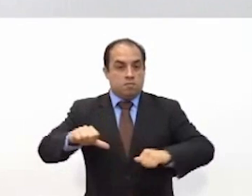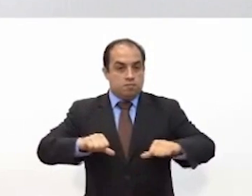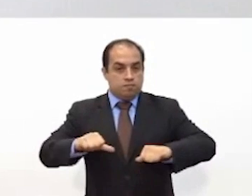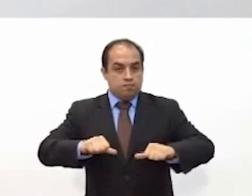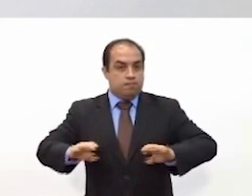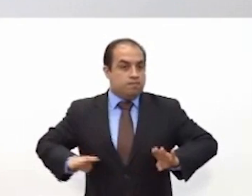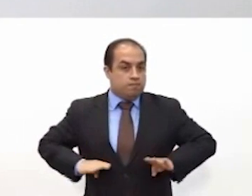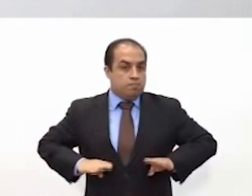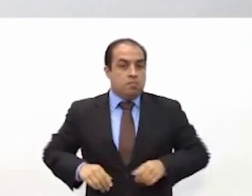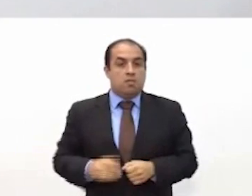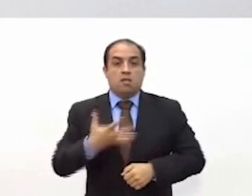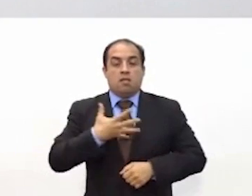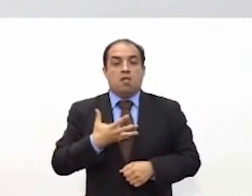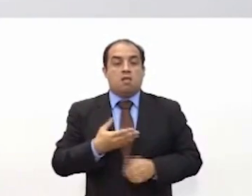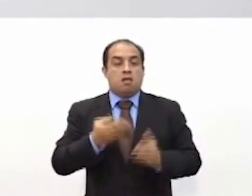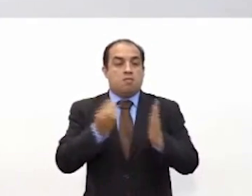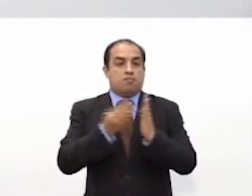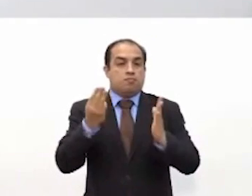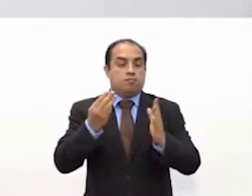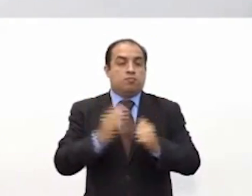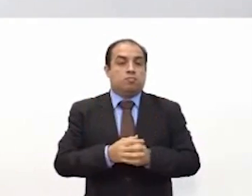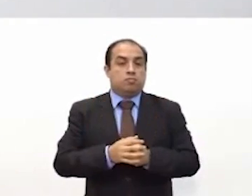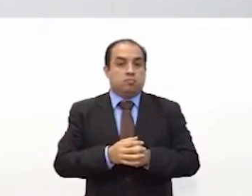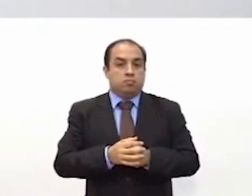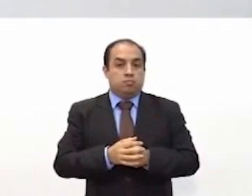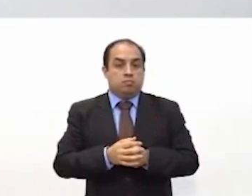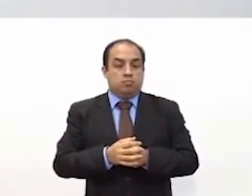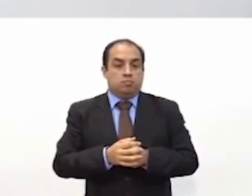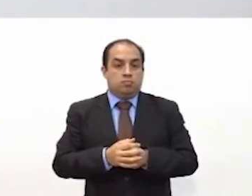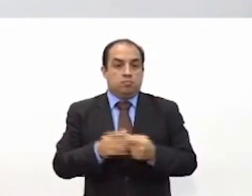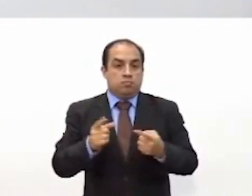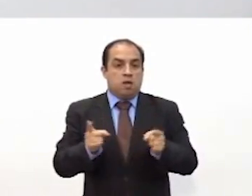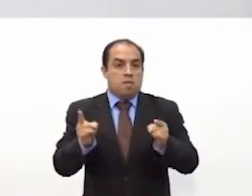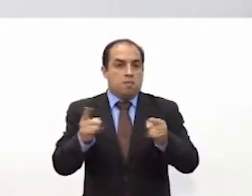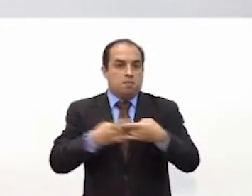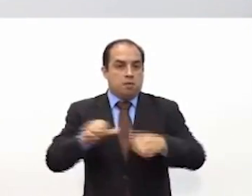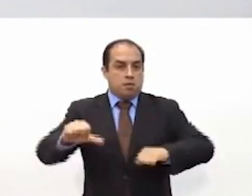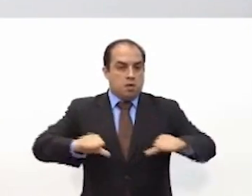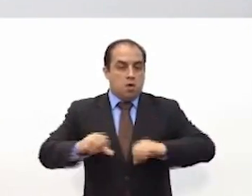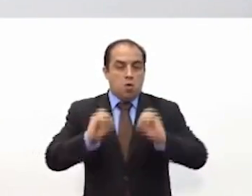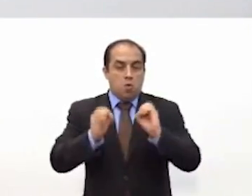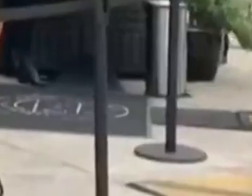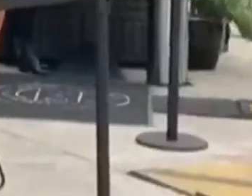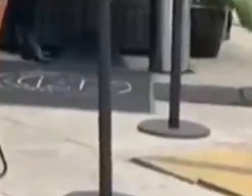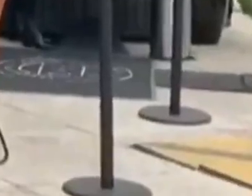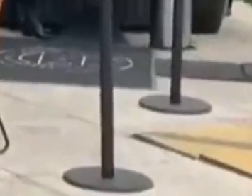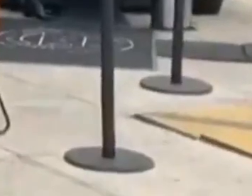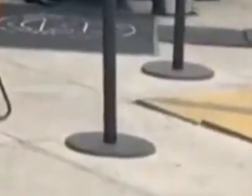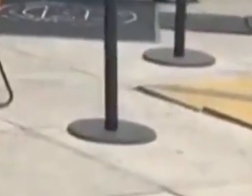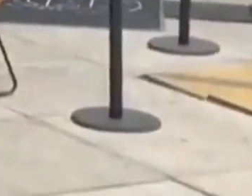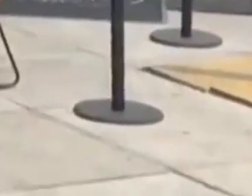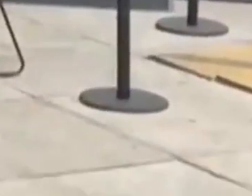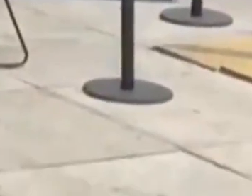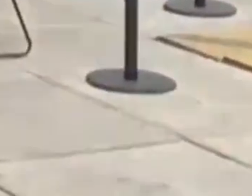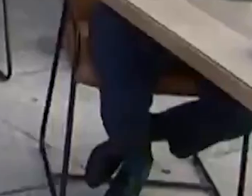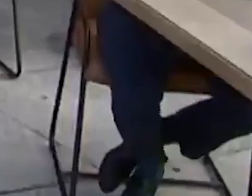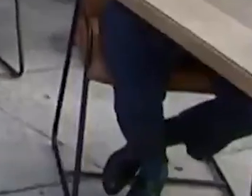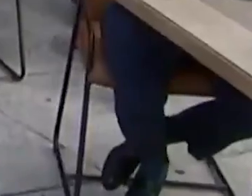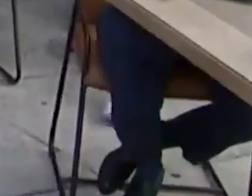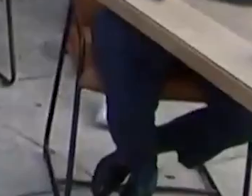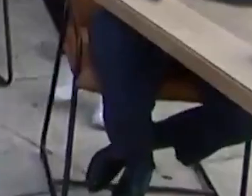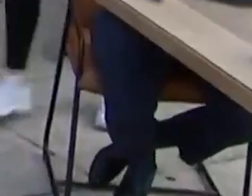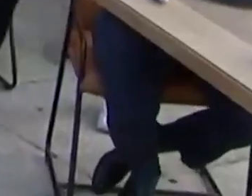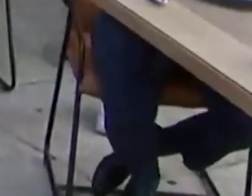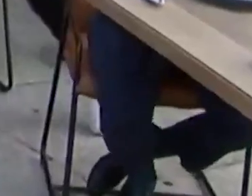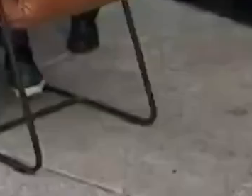sanciones correspondientes, suspensión de actividades o en todo caso multas también. Sin embargo, en el Valle de México,